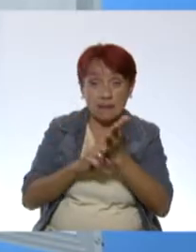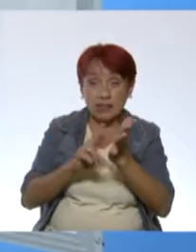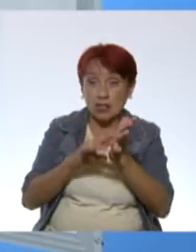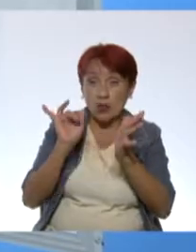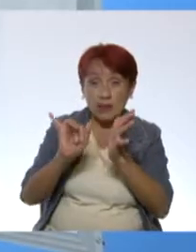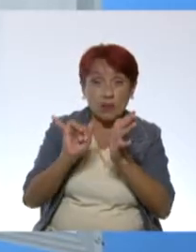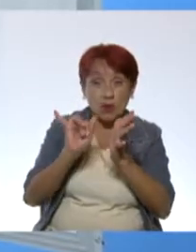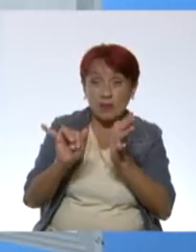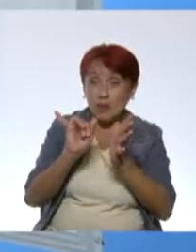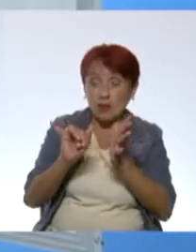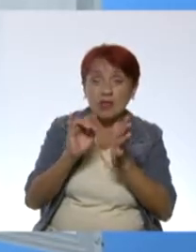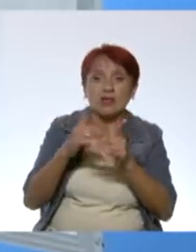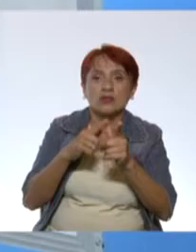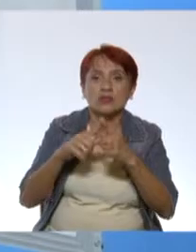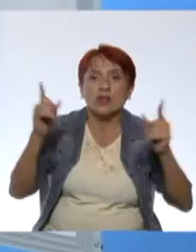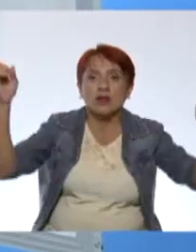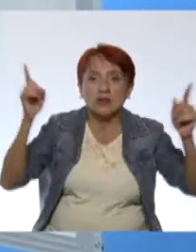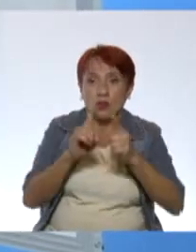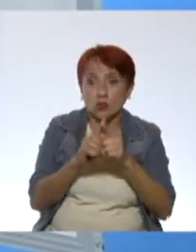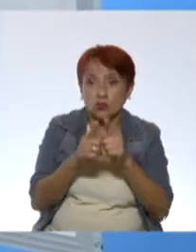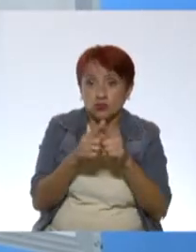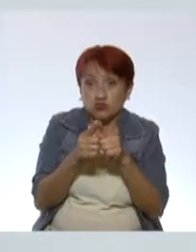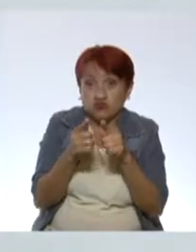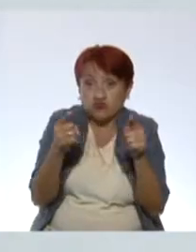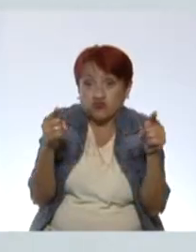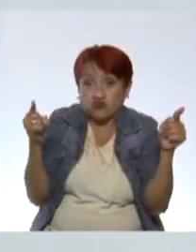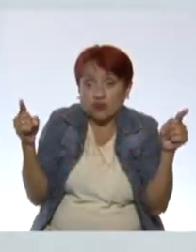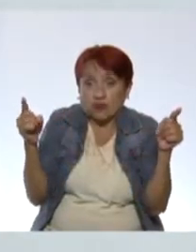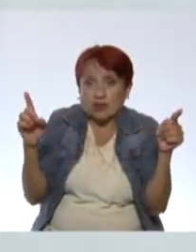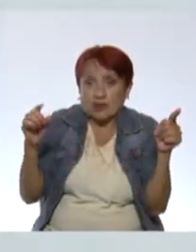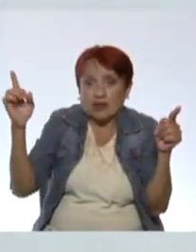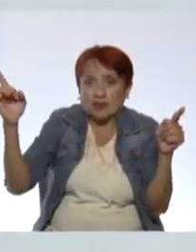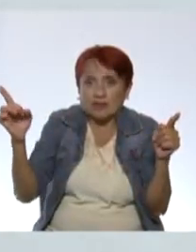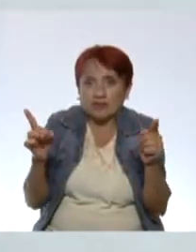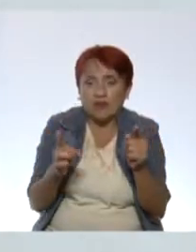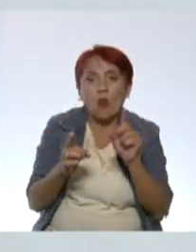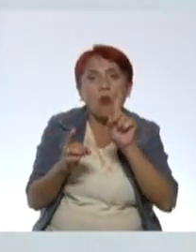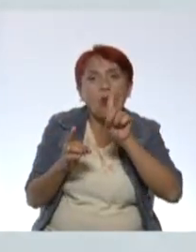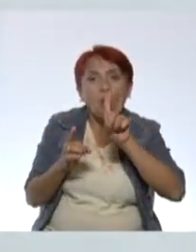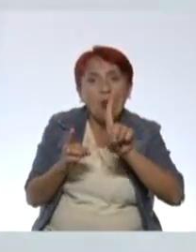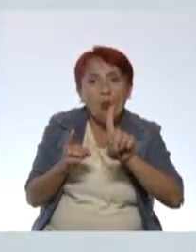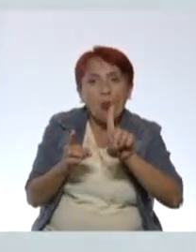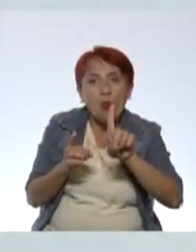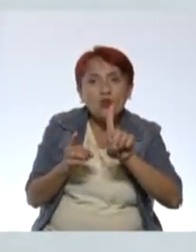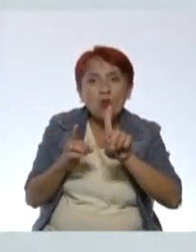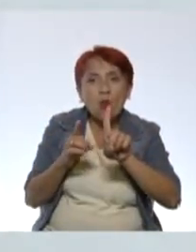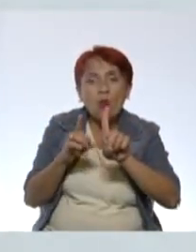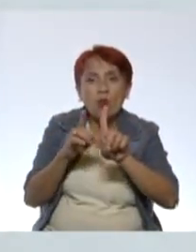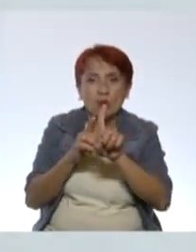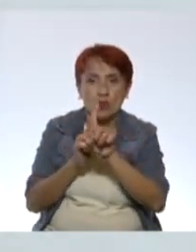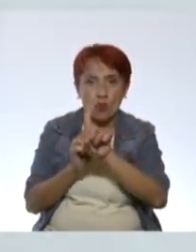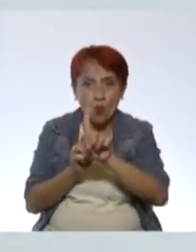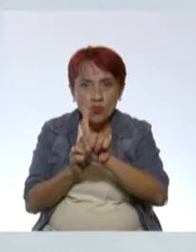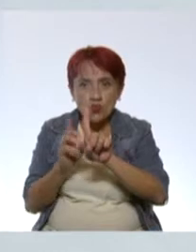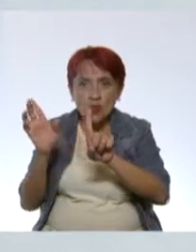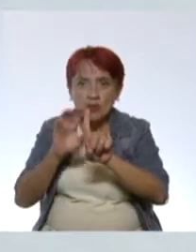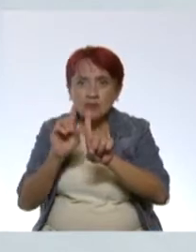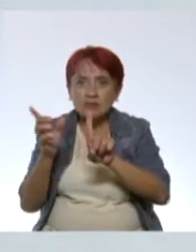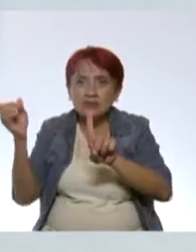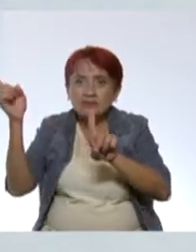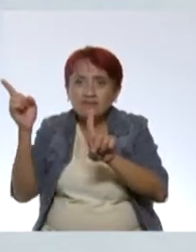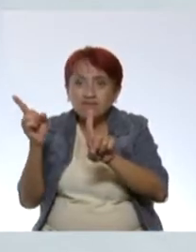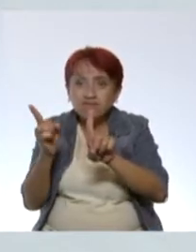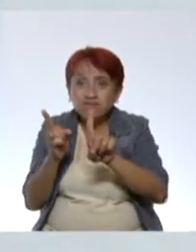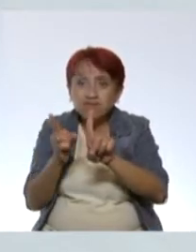expresiones periódicas, lo único que hacemos es colocar 1 y colocamos un sombrerito encima del 3, y eso es lo